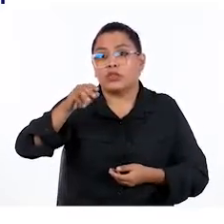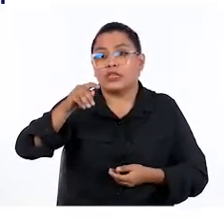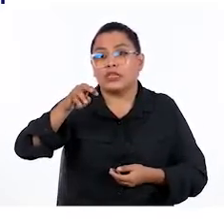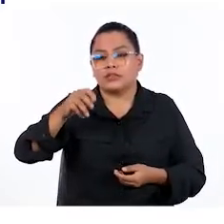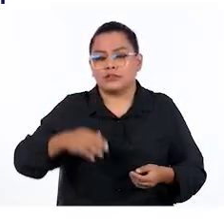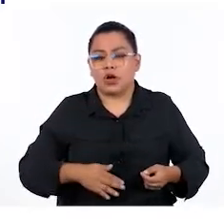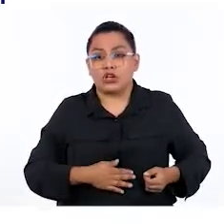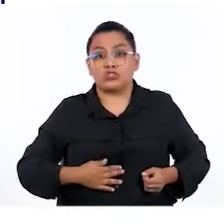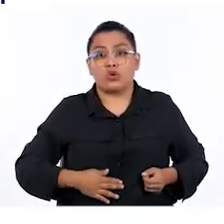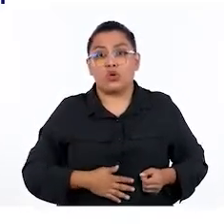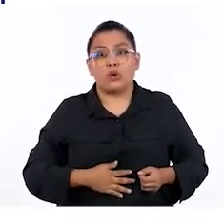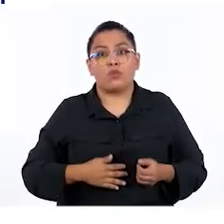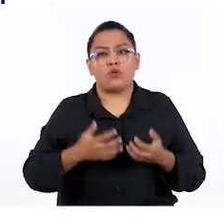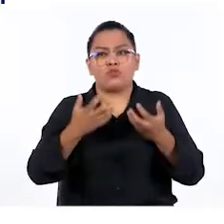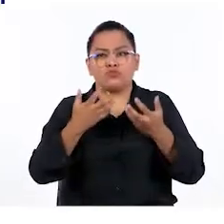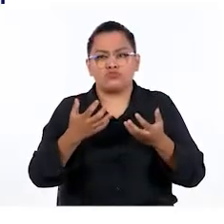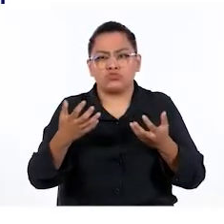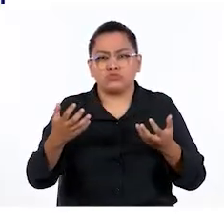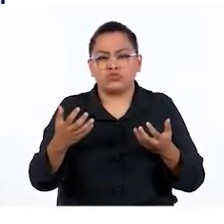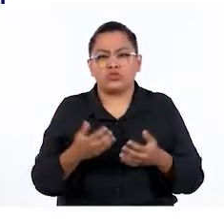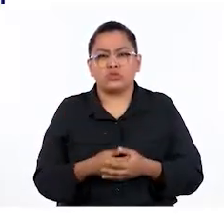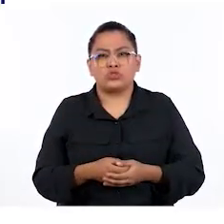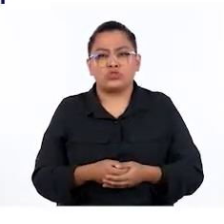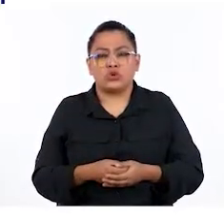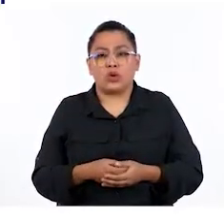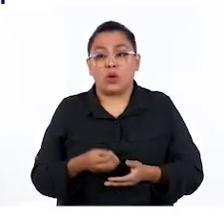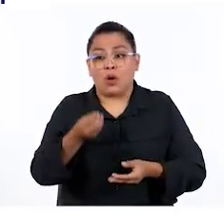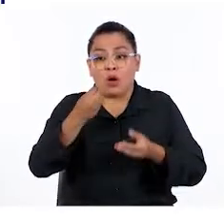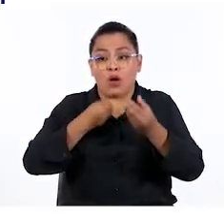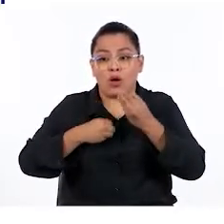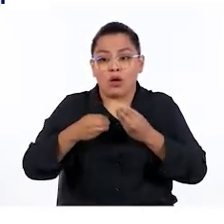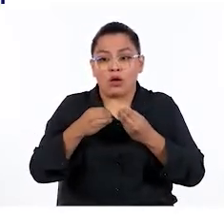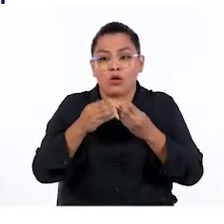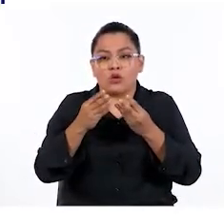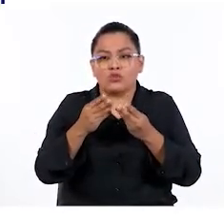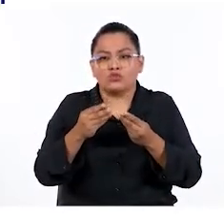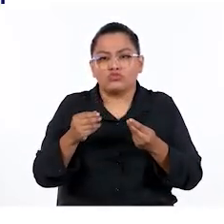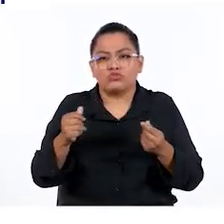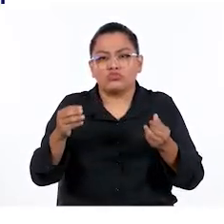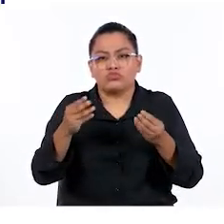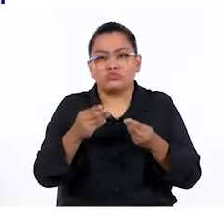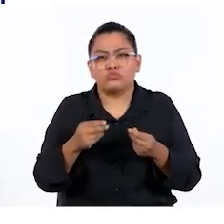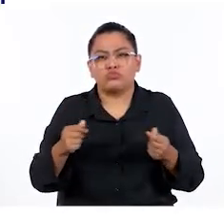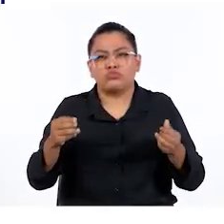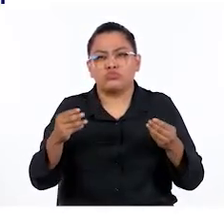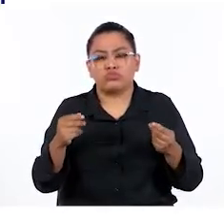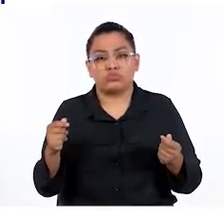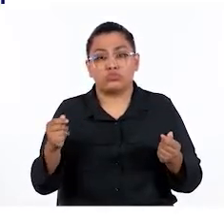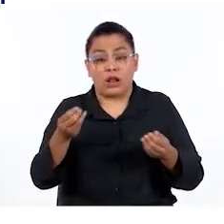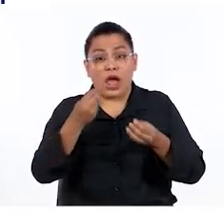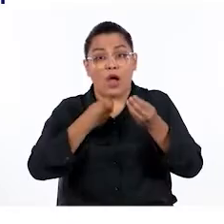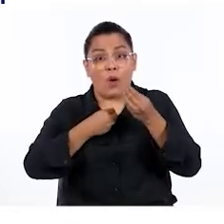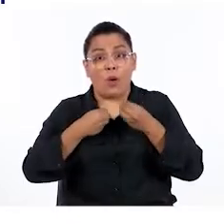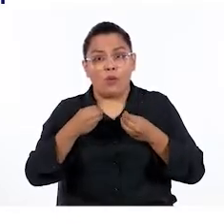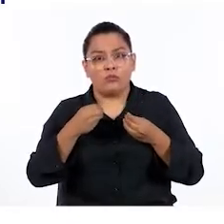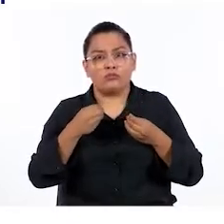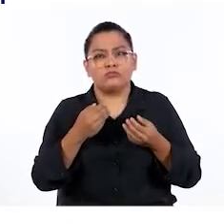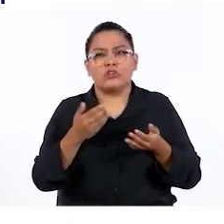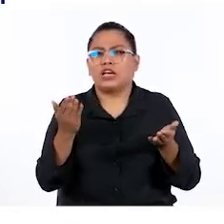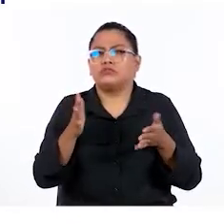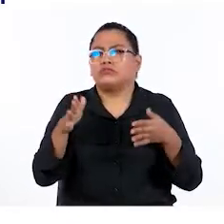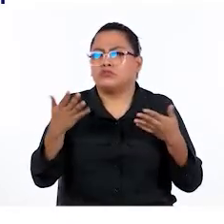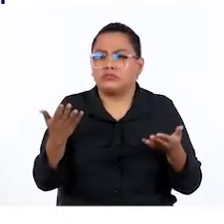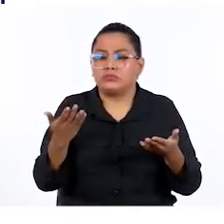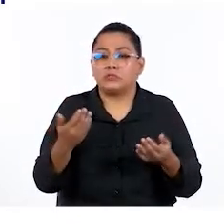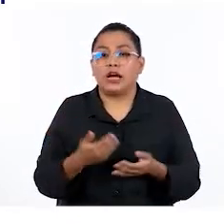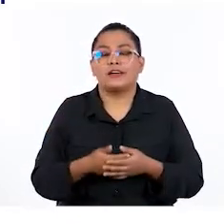estómago tiene una gran cantidad de enzimas que nos permite digerir los alimentos. ¿Cómo producimos estas enzimas? Las producimos